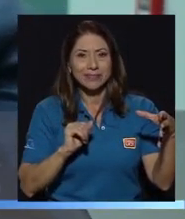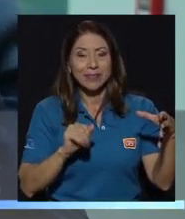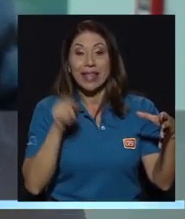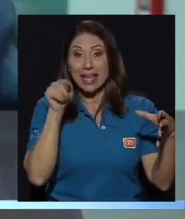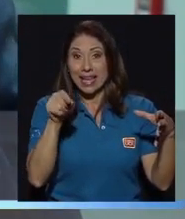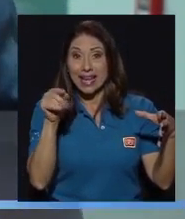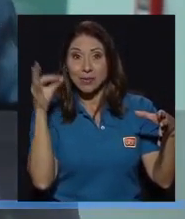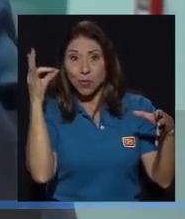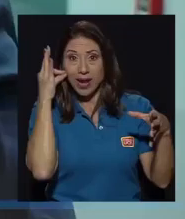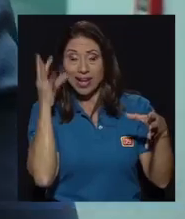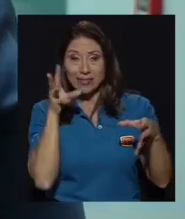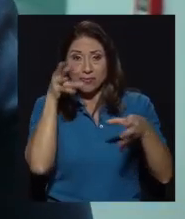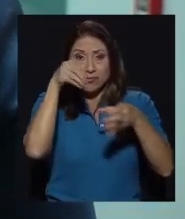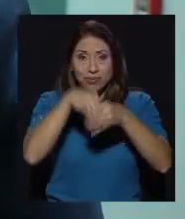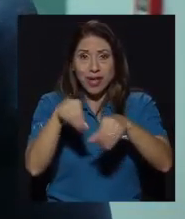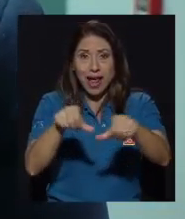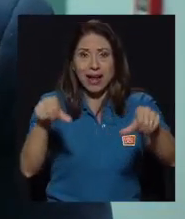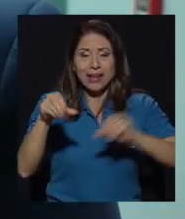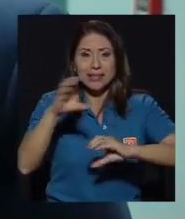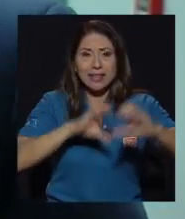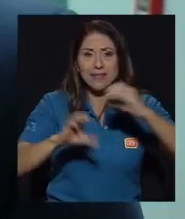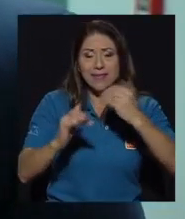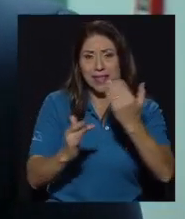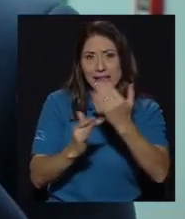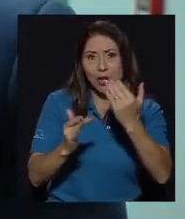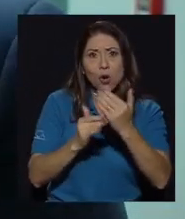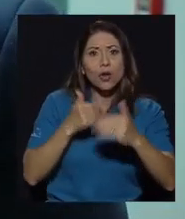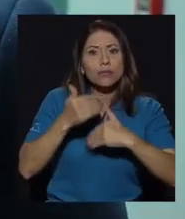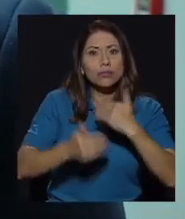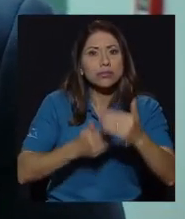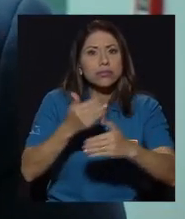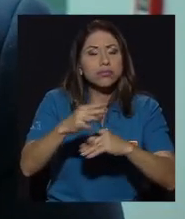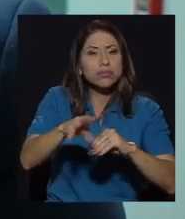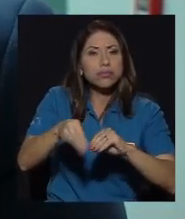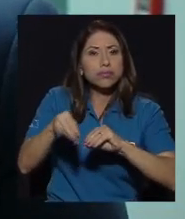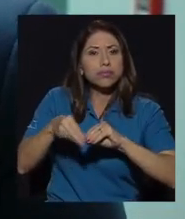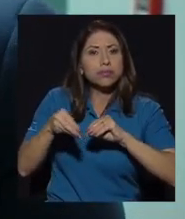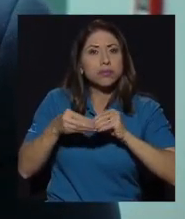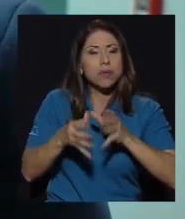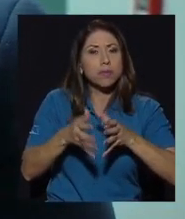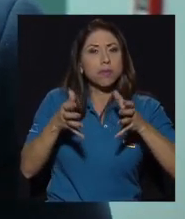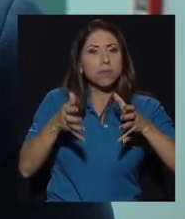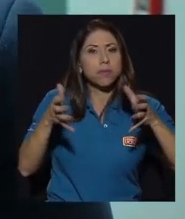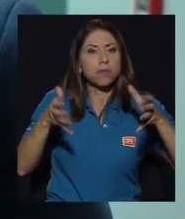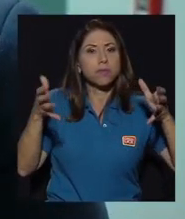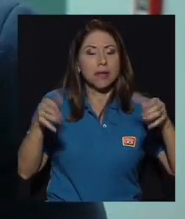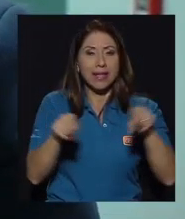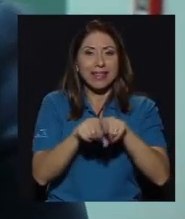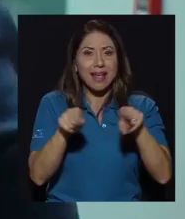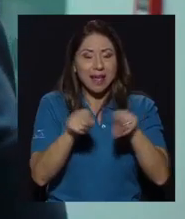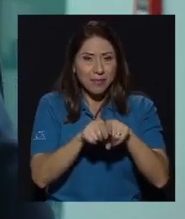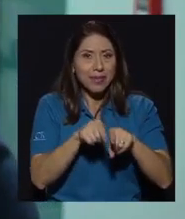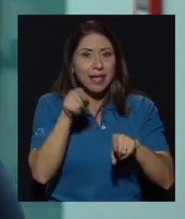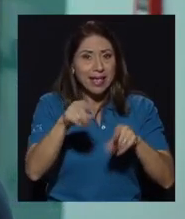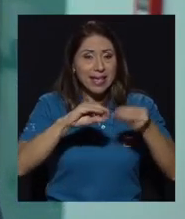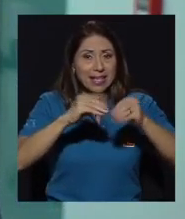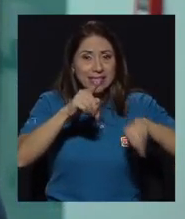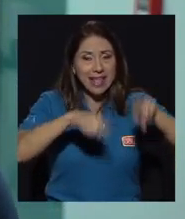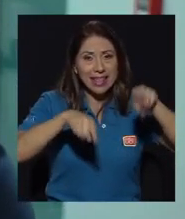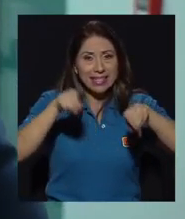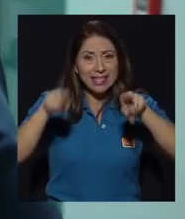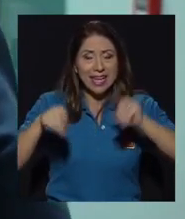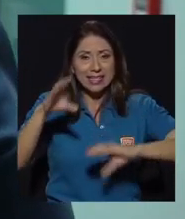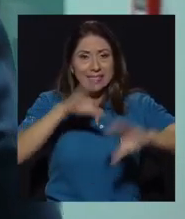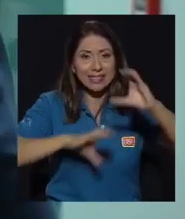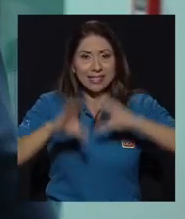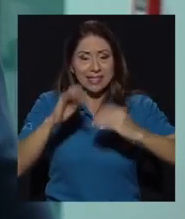la incorporación de las mujeres en el área científica y tecnológica cada vez es mayor. Incluso se destaca en las